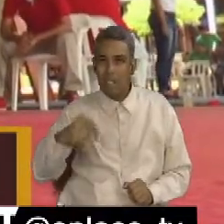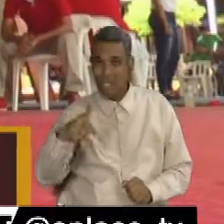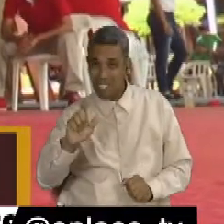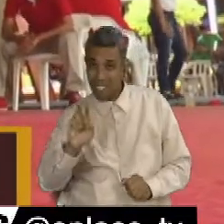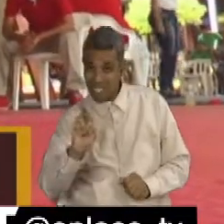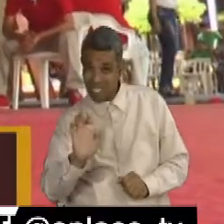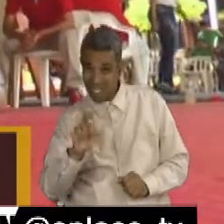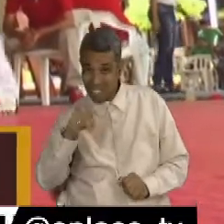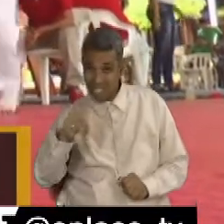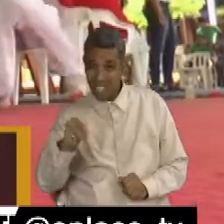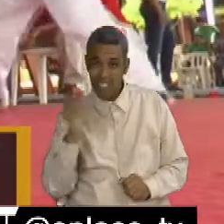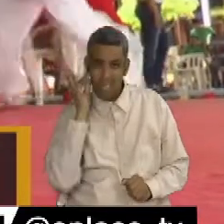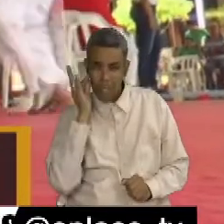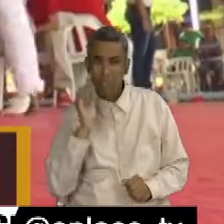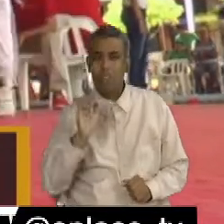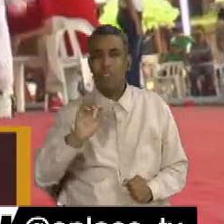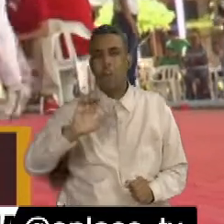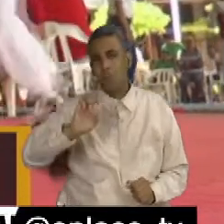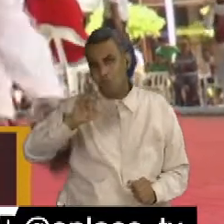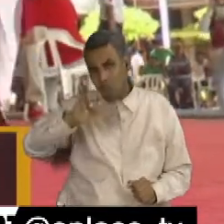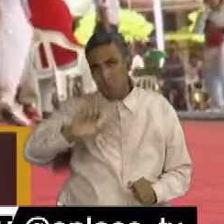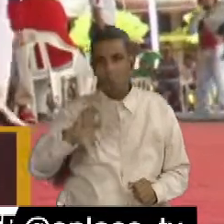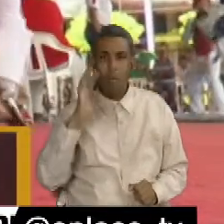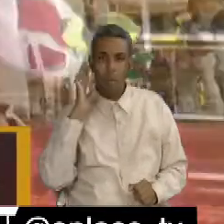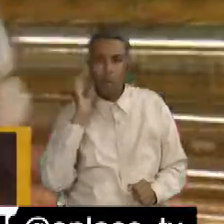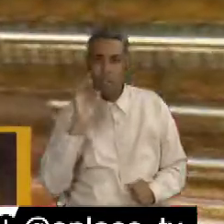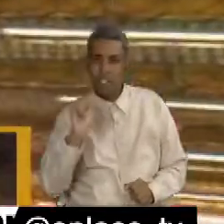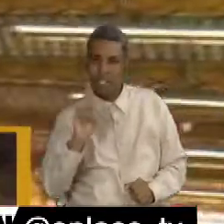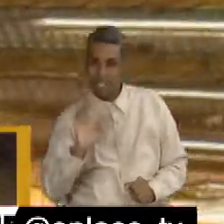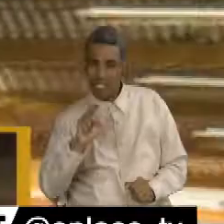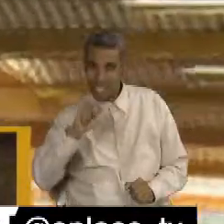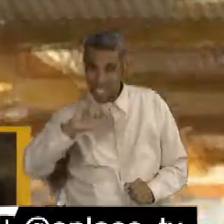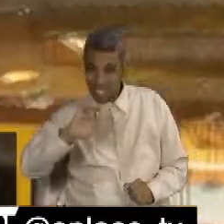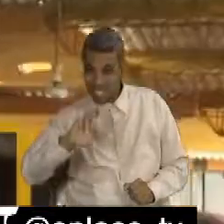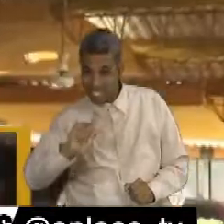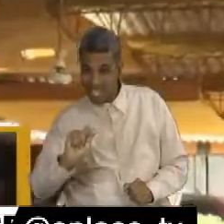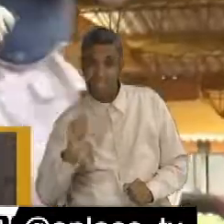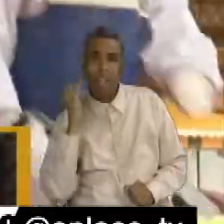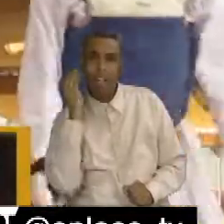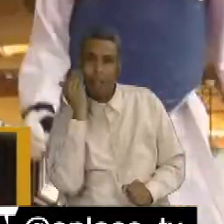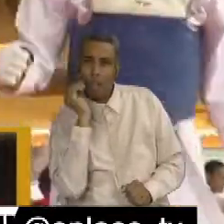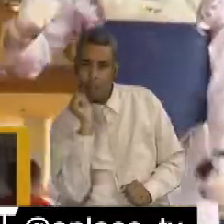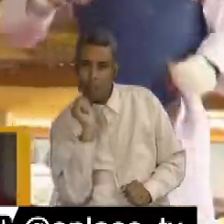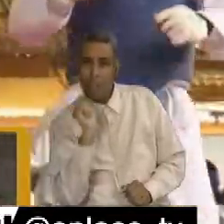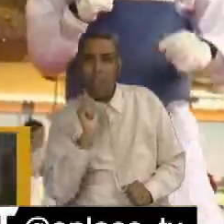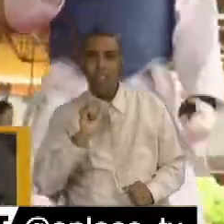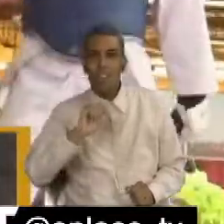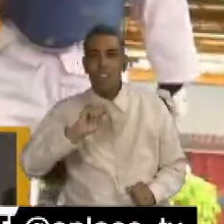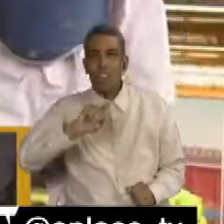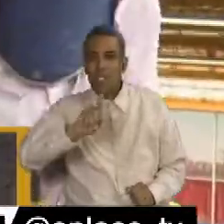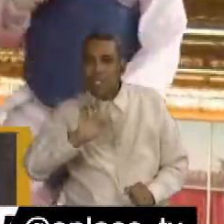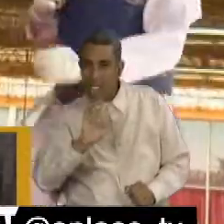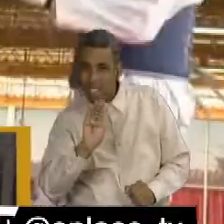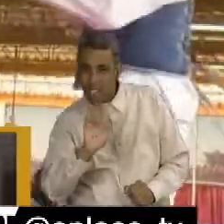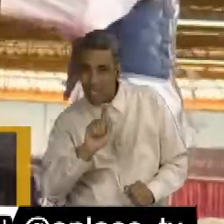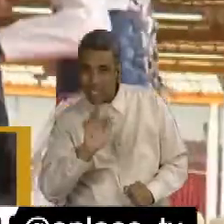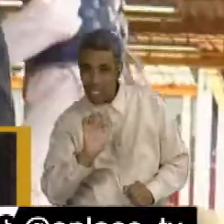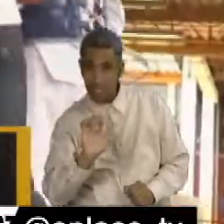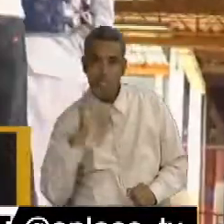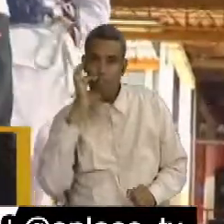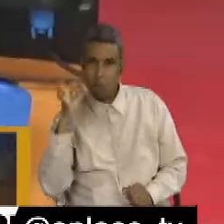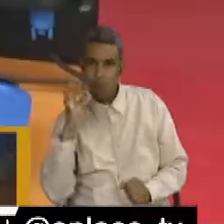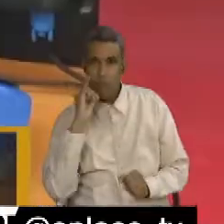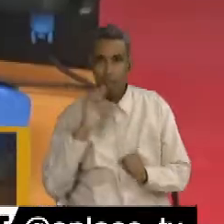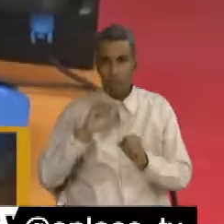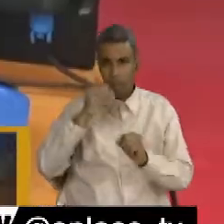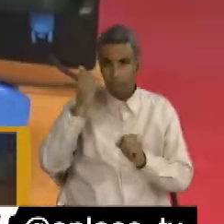Omar Cárdenas, Astrid Cisneros, Daniela Marín y Sebastián Vadillo. En los próximos días el comité técnico de la Liga Local escogerá